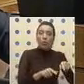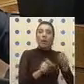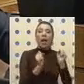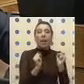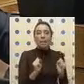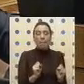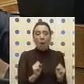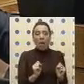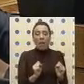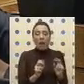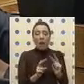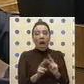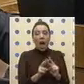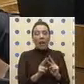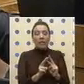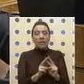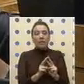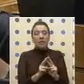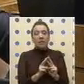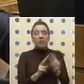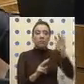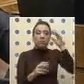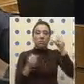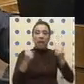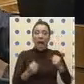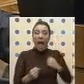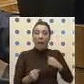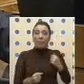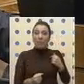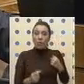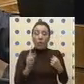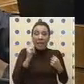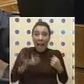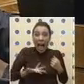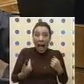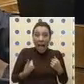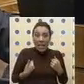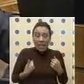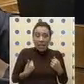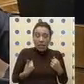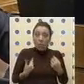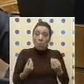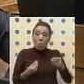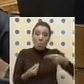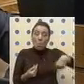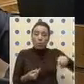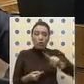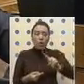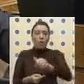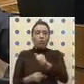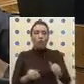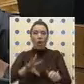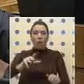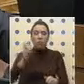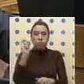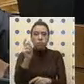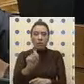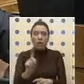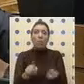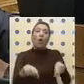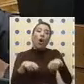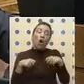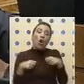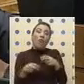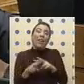puedan generar aptitudes que también las deben tener. Porque muchos de ellos no son delincuentes, presidente. Son jóvenes